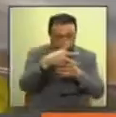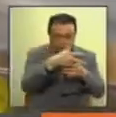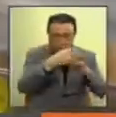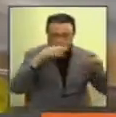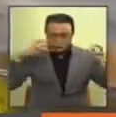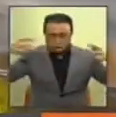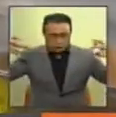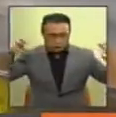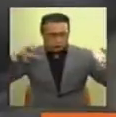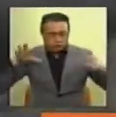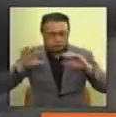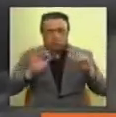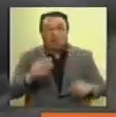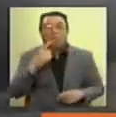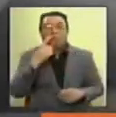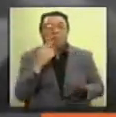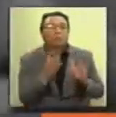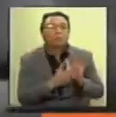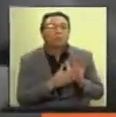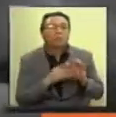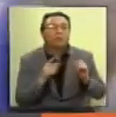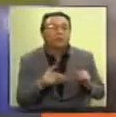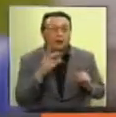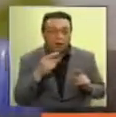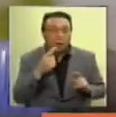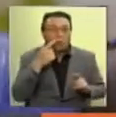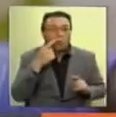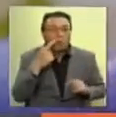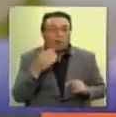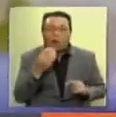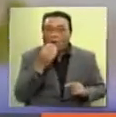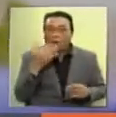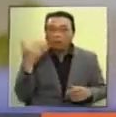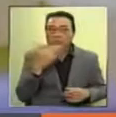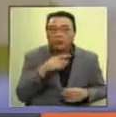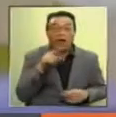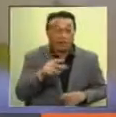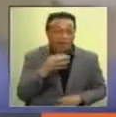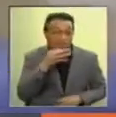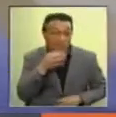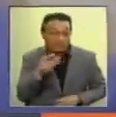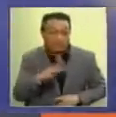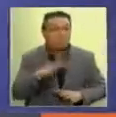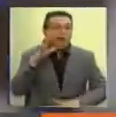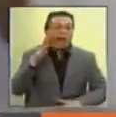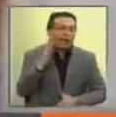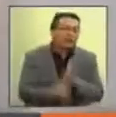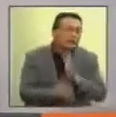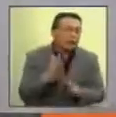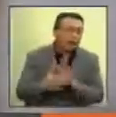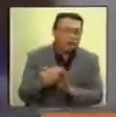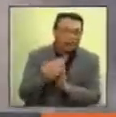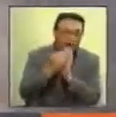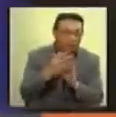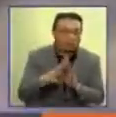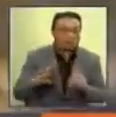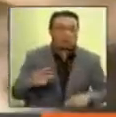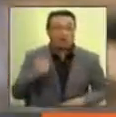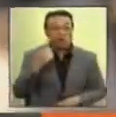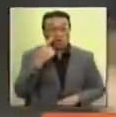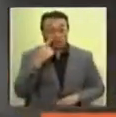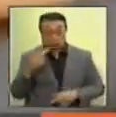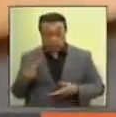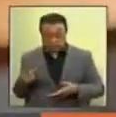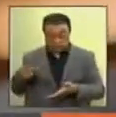controla, las mismas que corroboraron otro atributo de Mardoqueo: dicen ser los más rápidos del rubro. Desde que un cliente